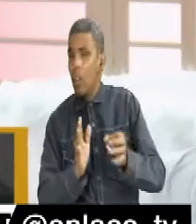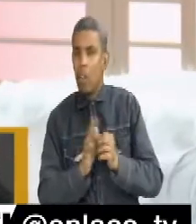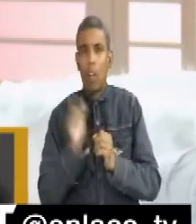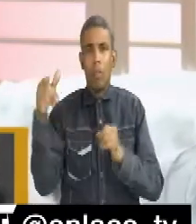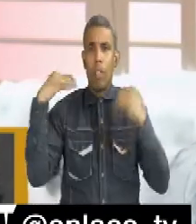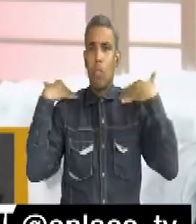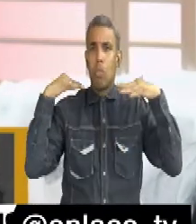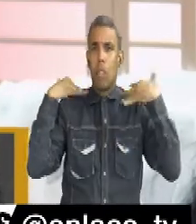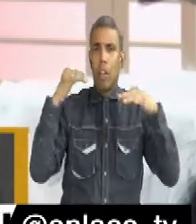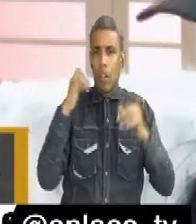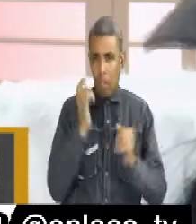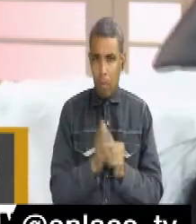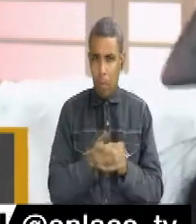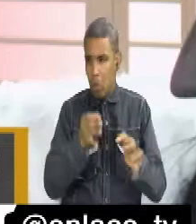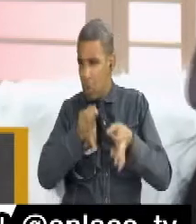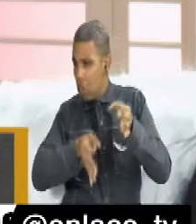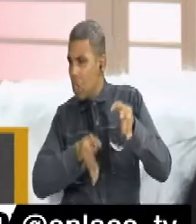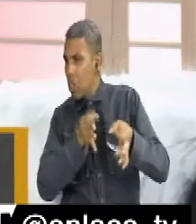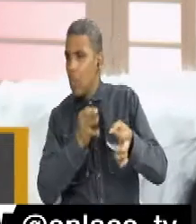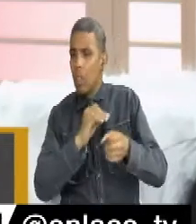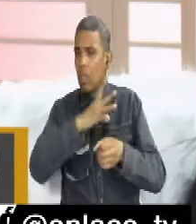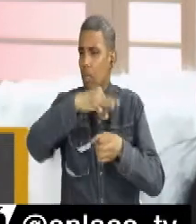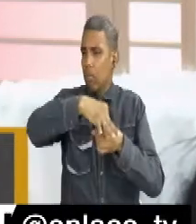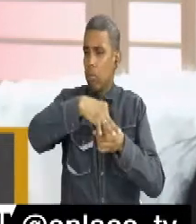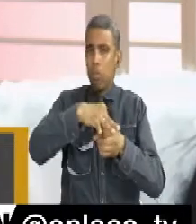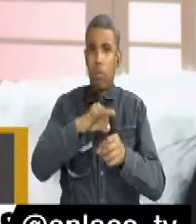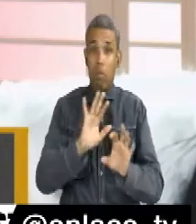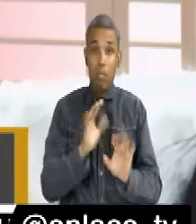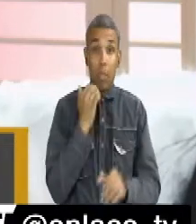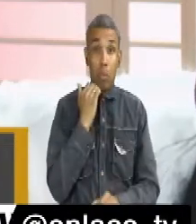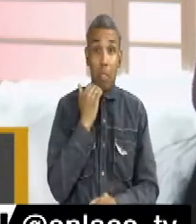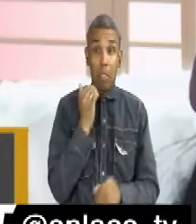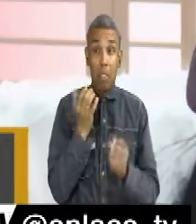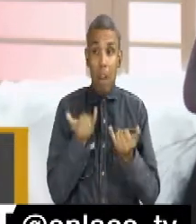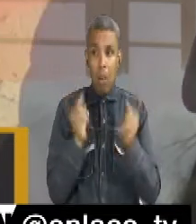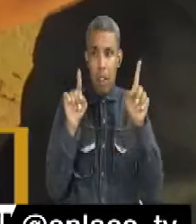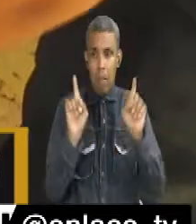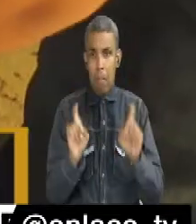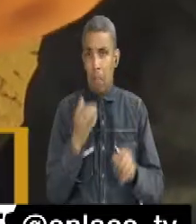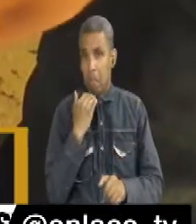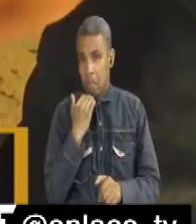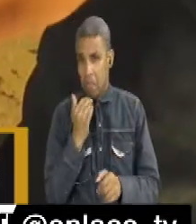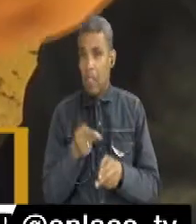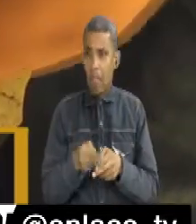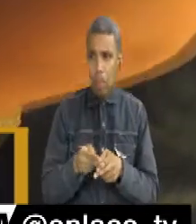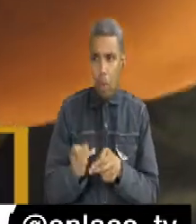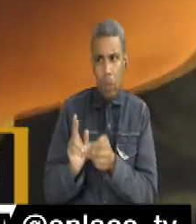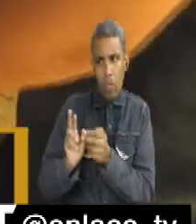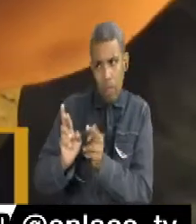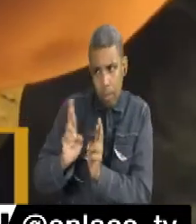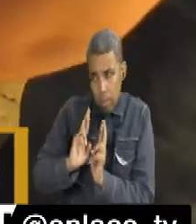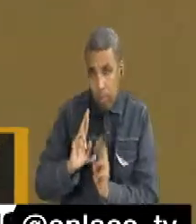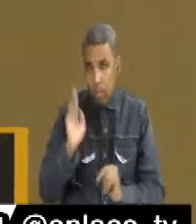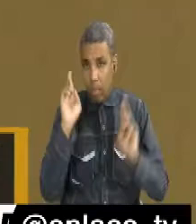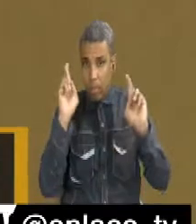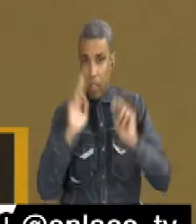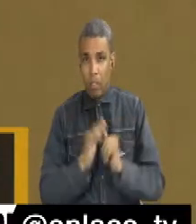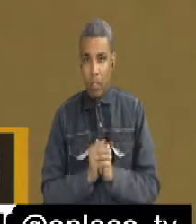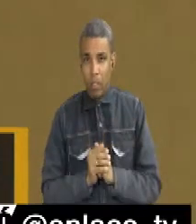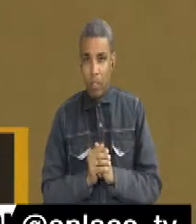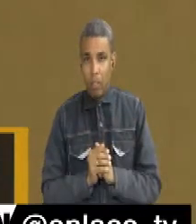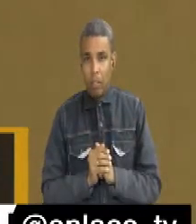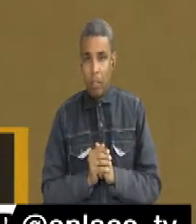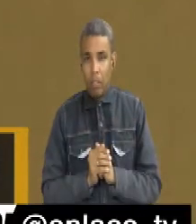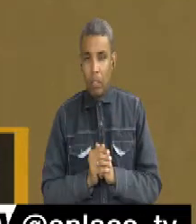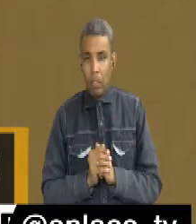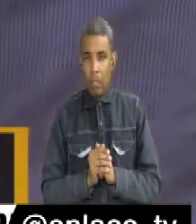rural, frente a eso no hay una respuesta en este momento y esperamos que en los próximos días se dé. Las autoridades concluyeron que las partes involucradas en